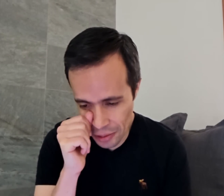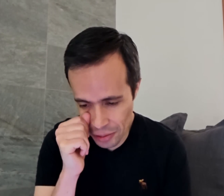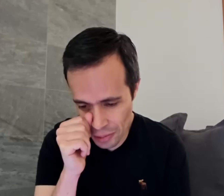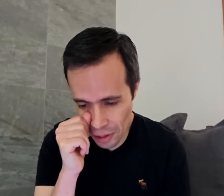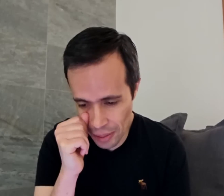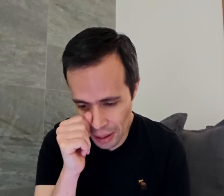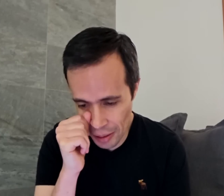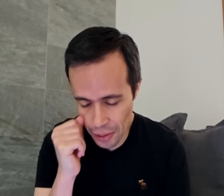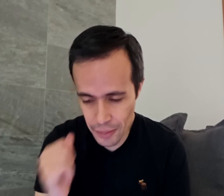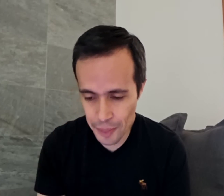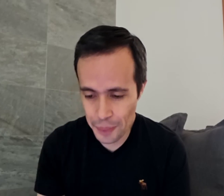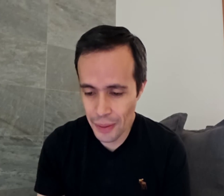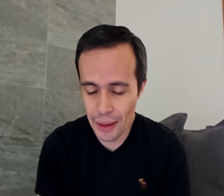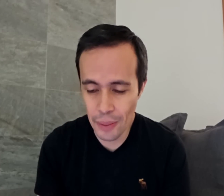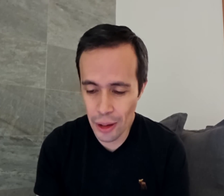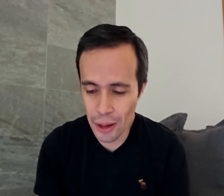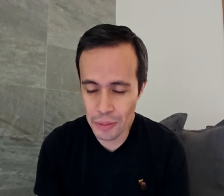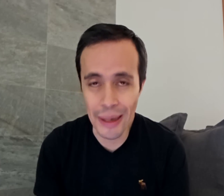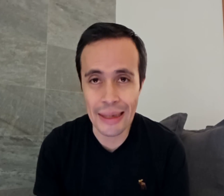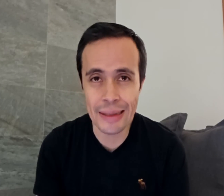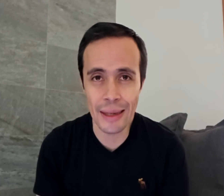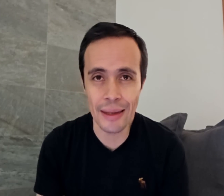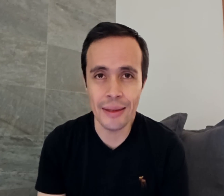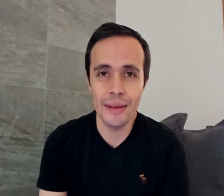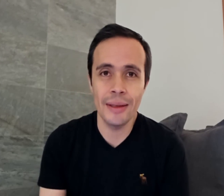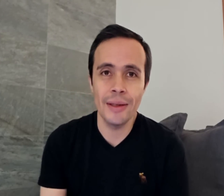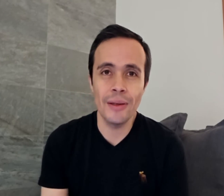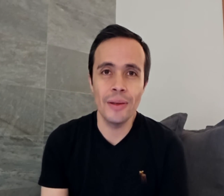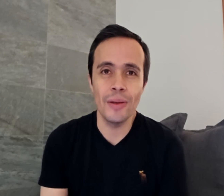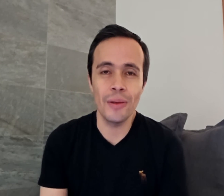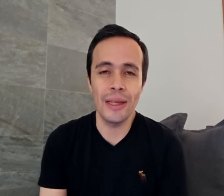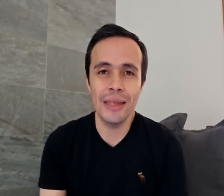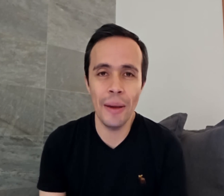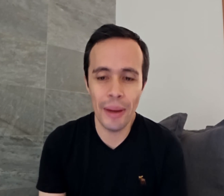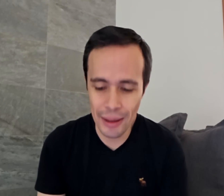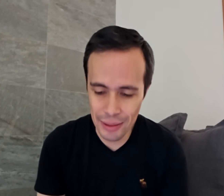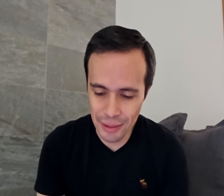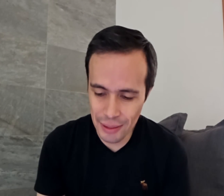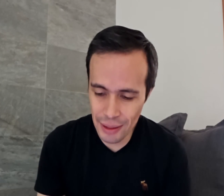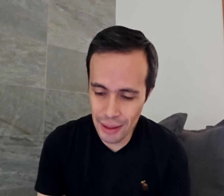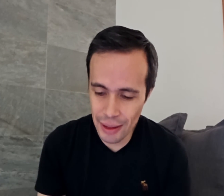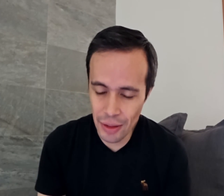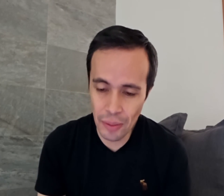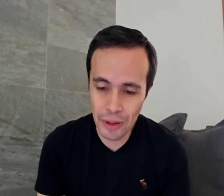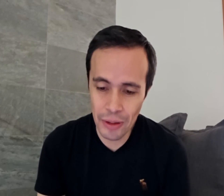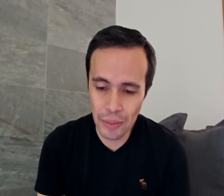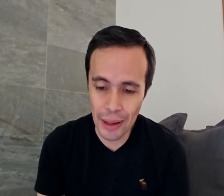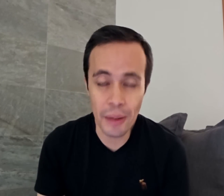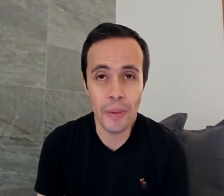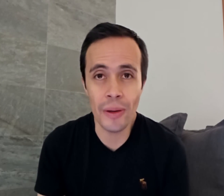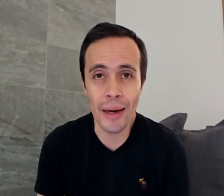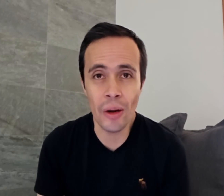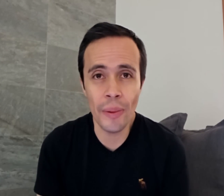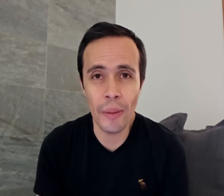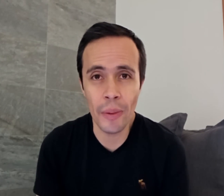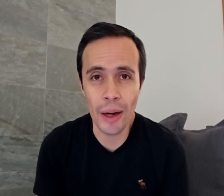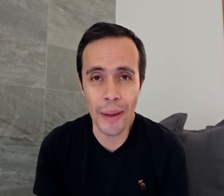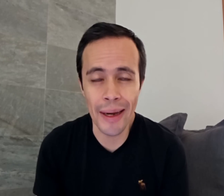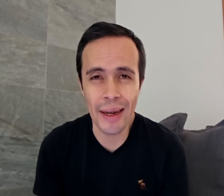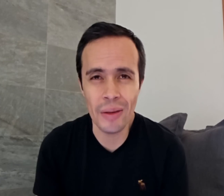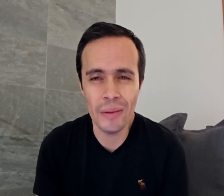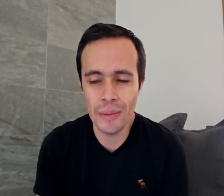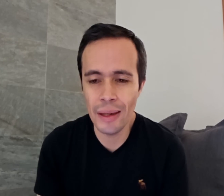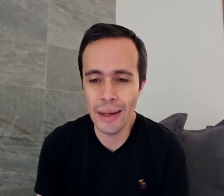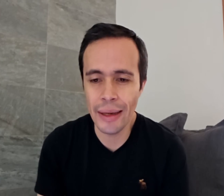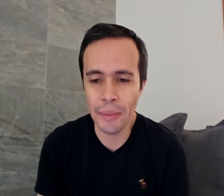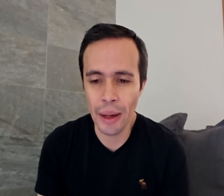que incluso un gobernador de Morelos, panista, utilizaba el helicóptero para ir por la novia o por la